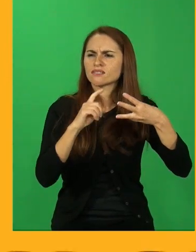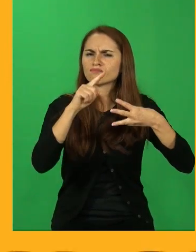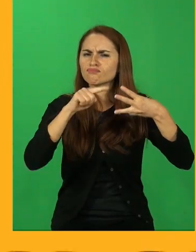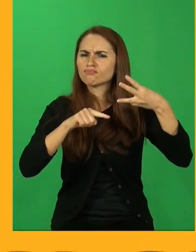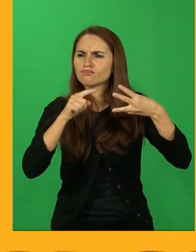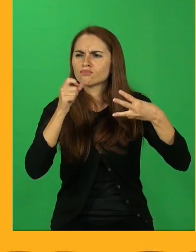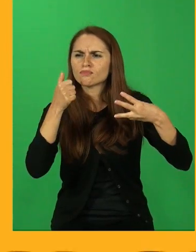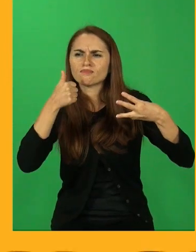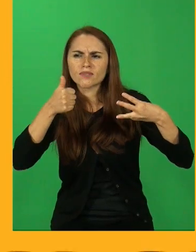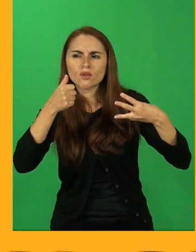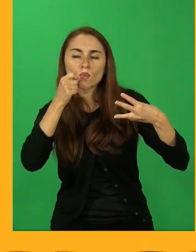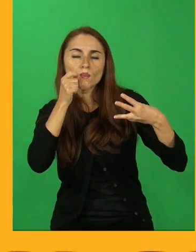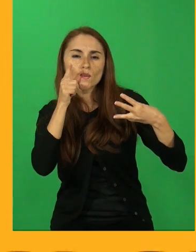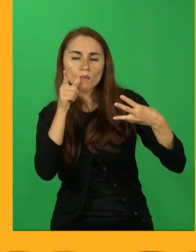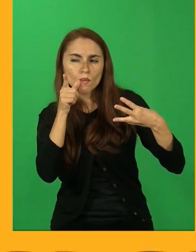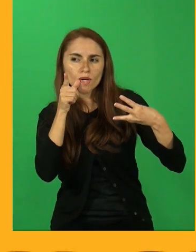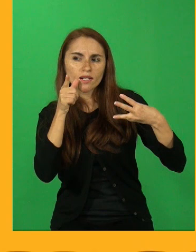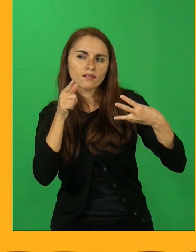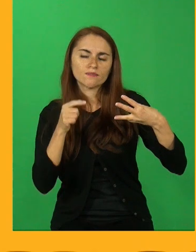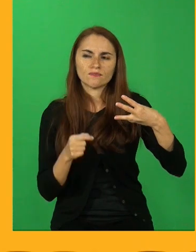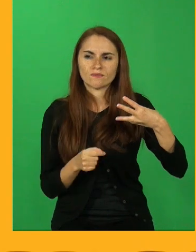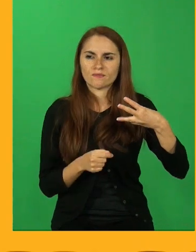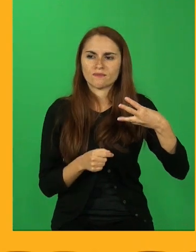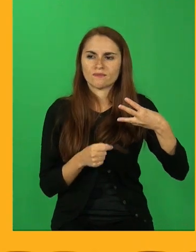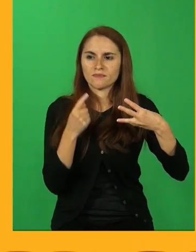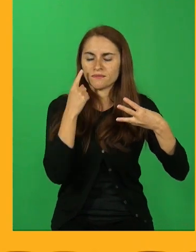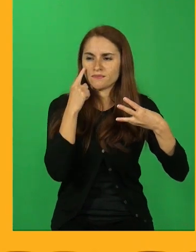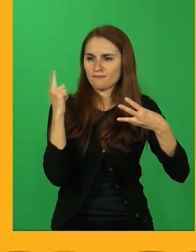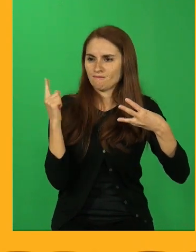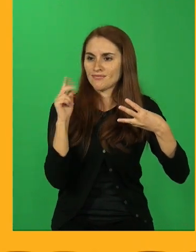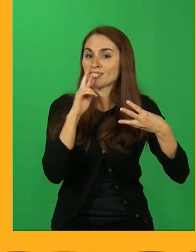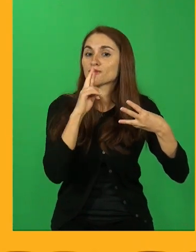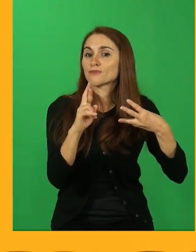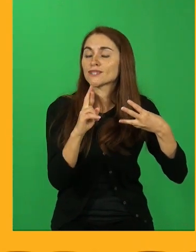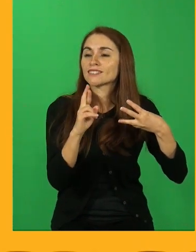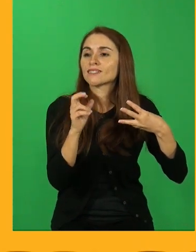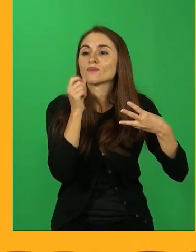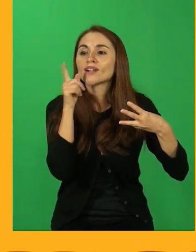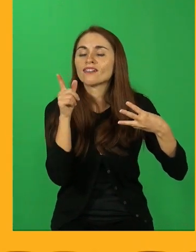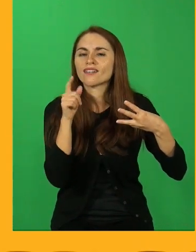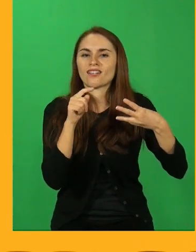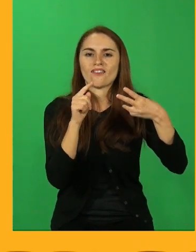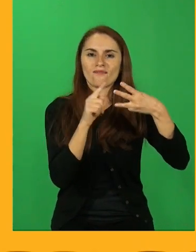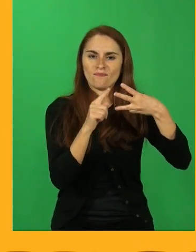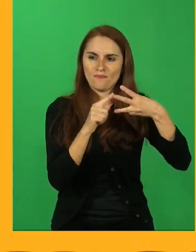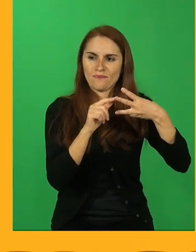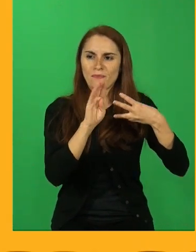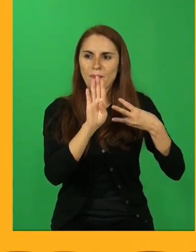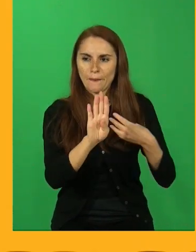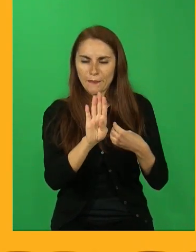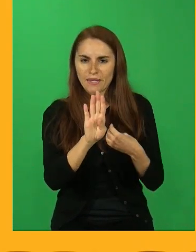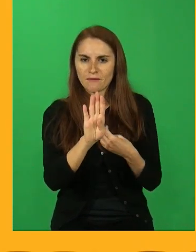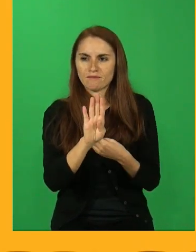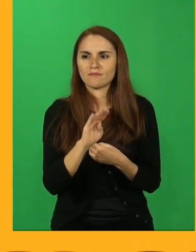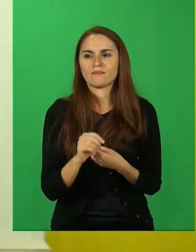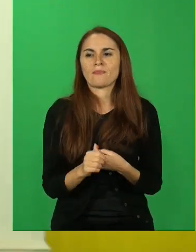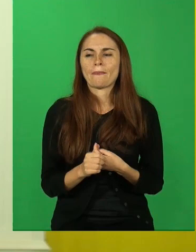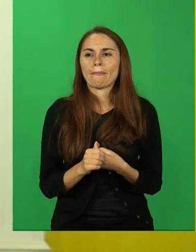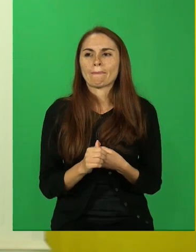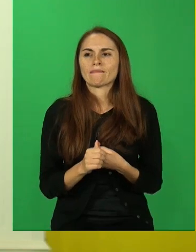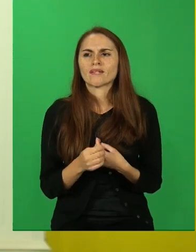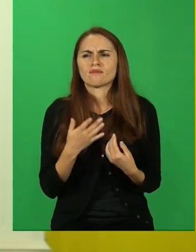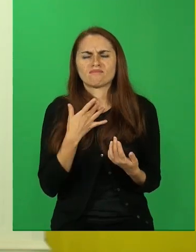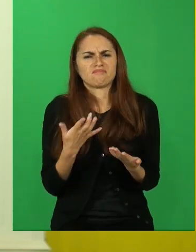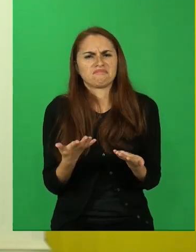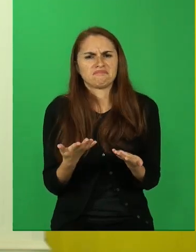¿Estás listos para ver si estás en lo correcto o no? Es la letra B. Muy bien, es la letra B. Y tú vas a